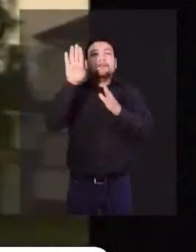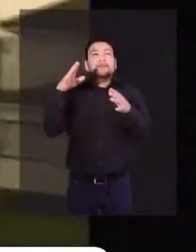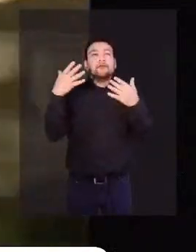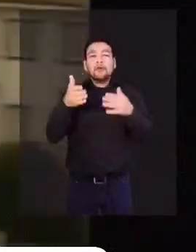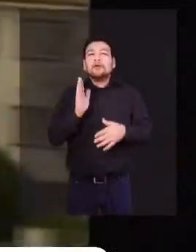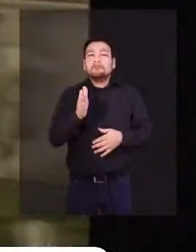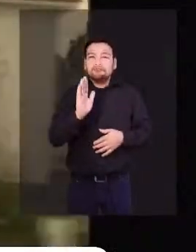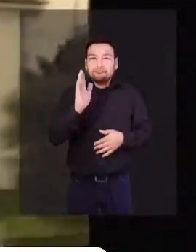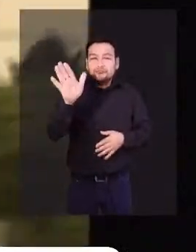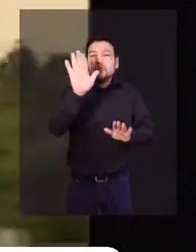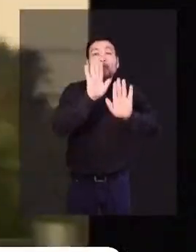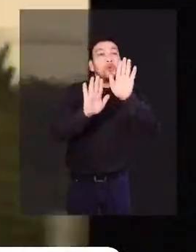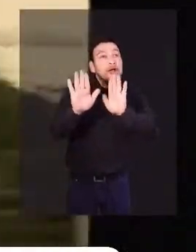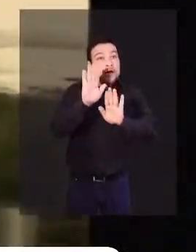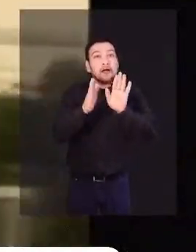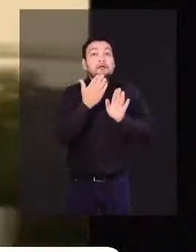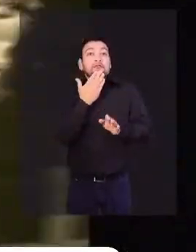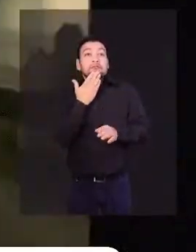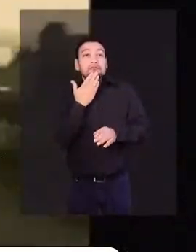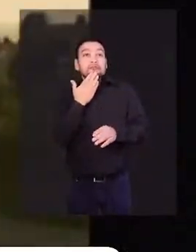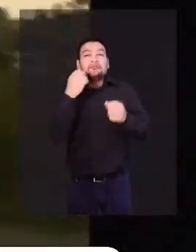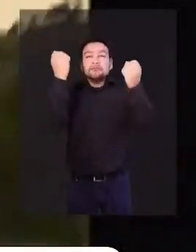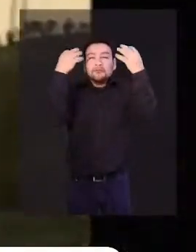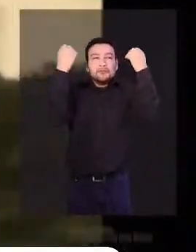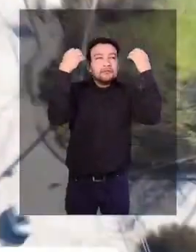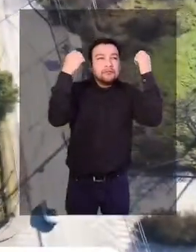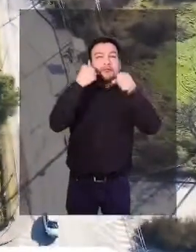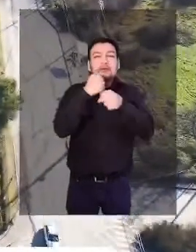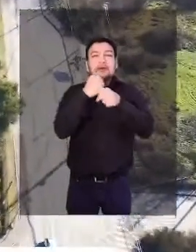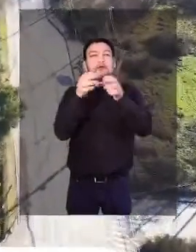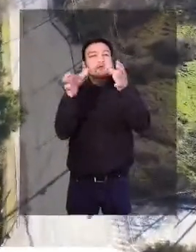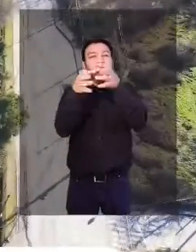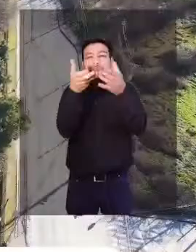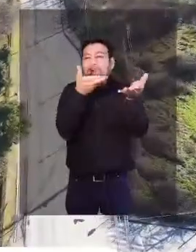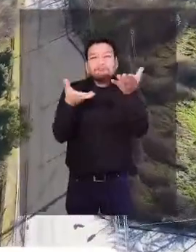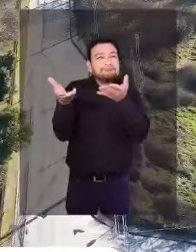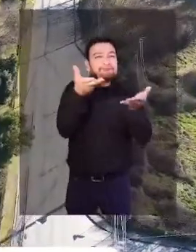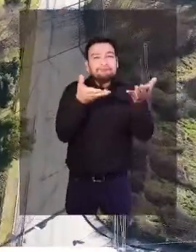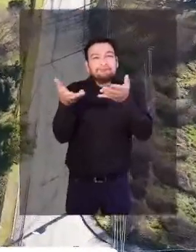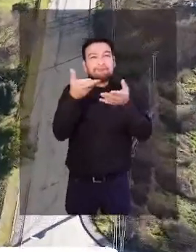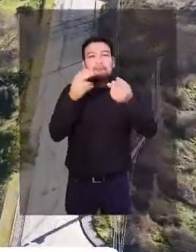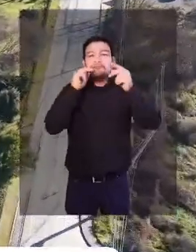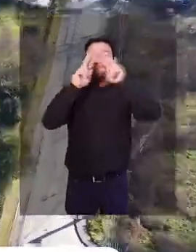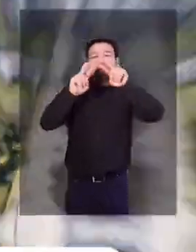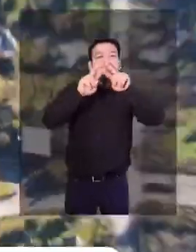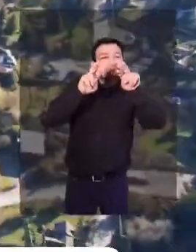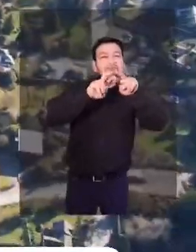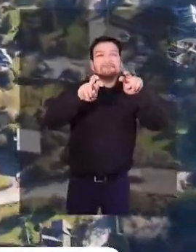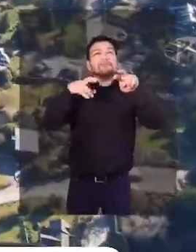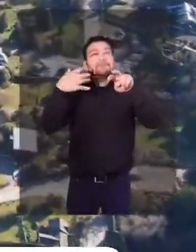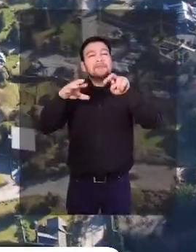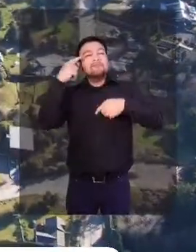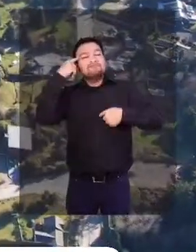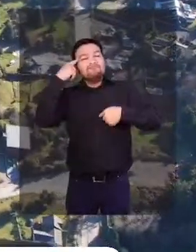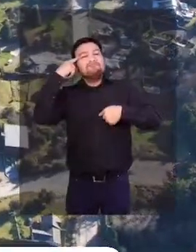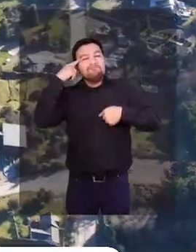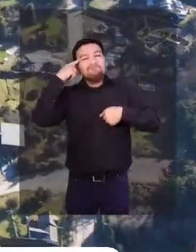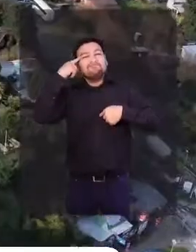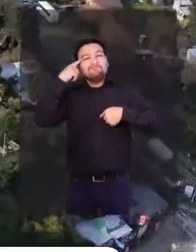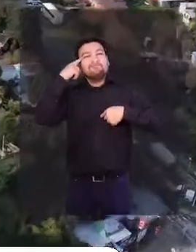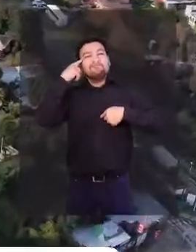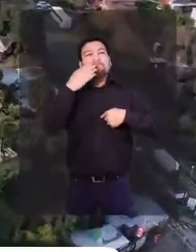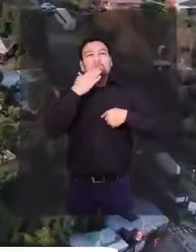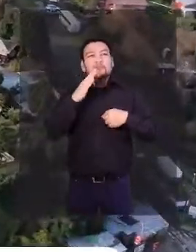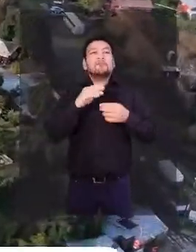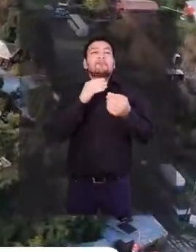puertas en Puerto Montt. Desde entonces, hemos crecido y evolucionado para convertirnos en la mejor opción de